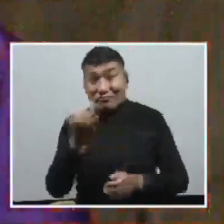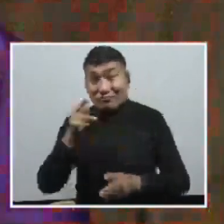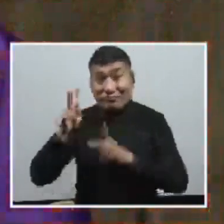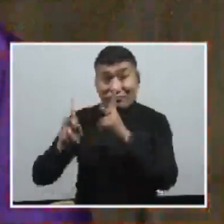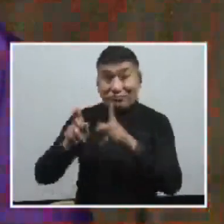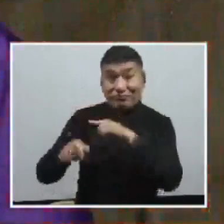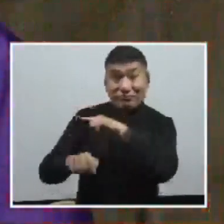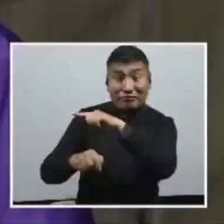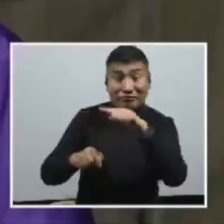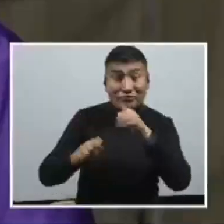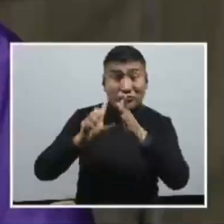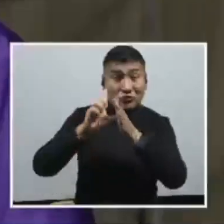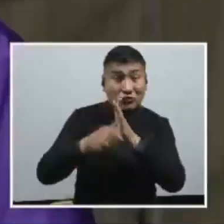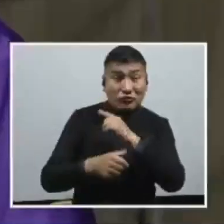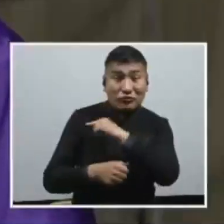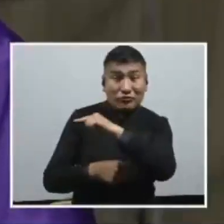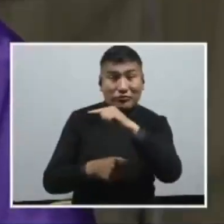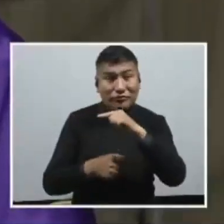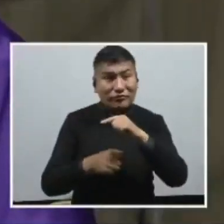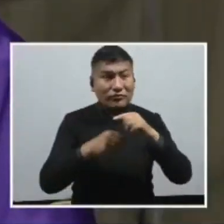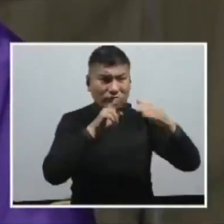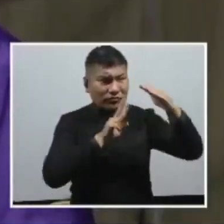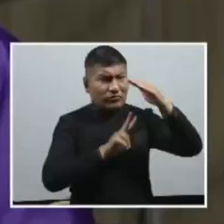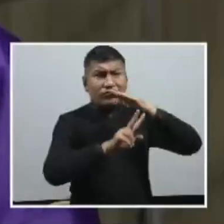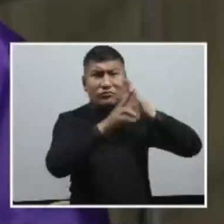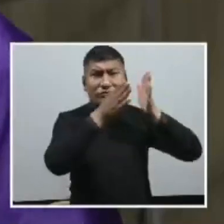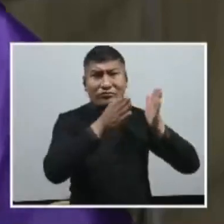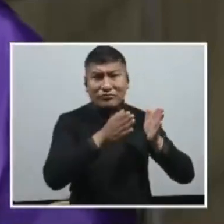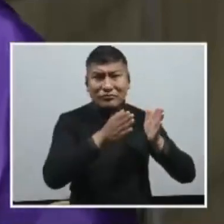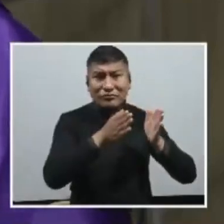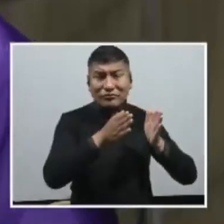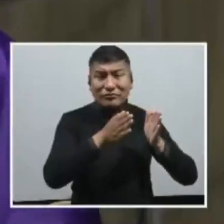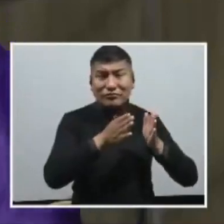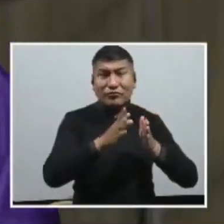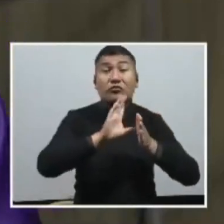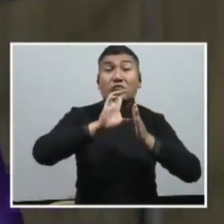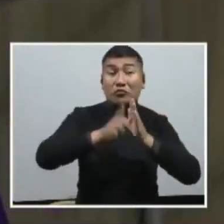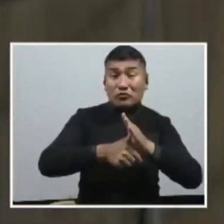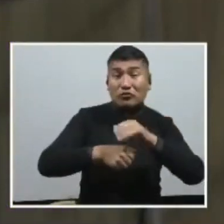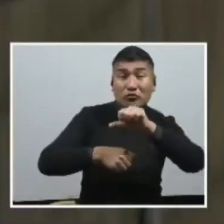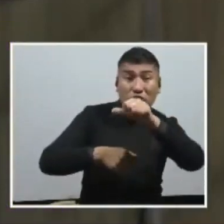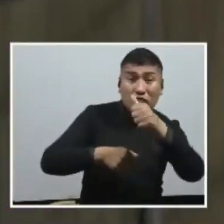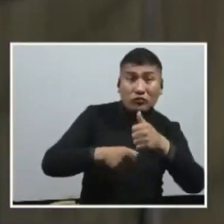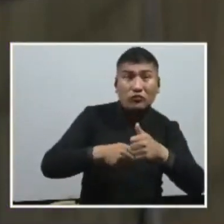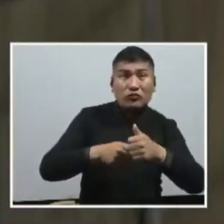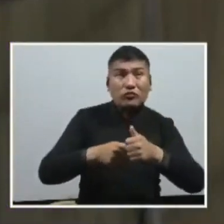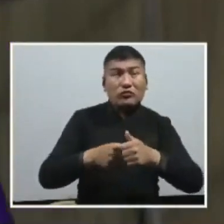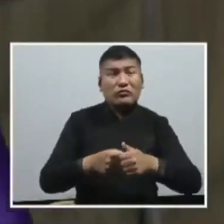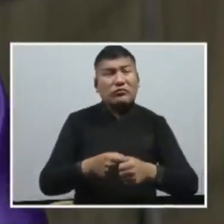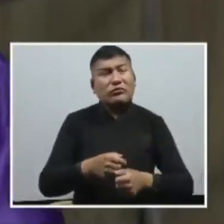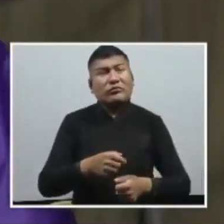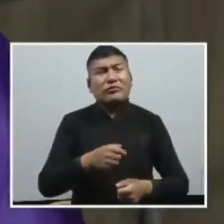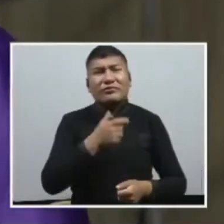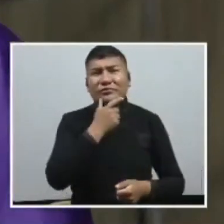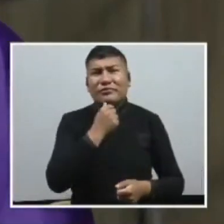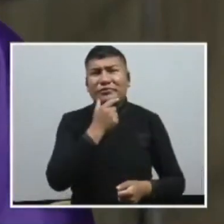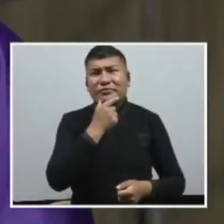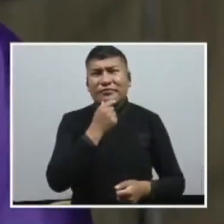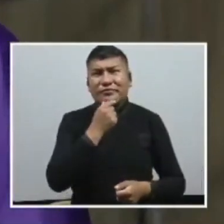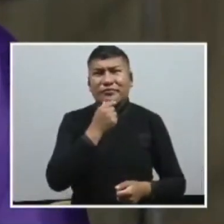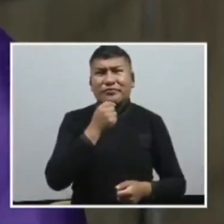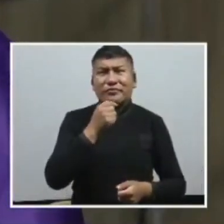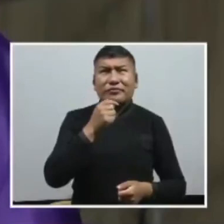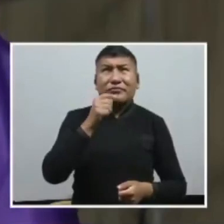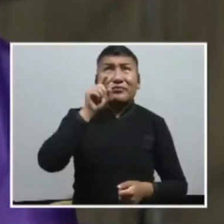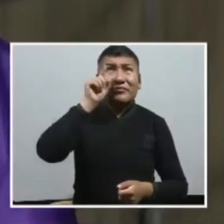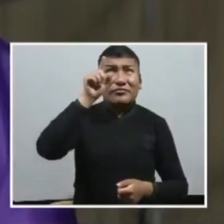pasa a decir, es un profeta. Pero luego también pasará a decir que es el Hijo de Dios, al